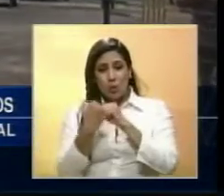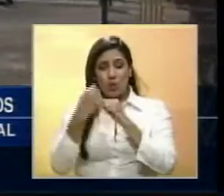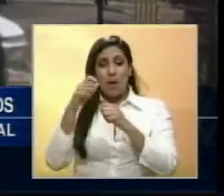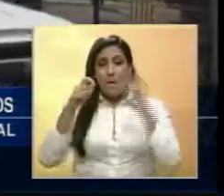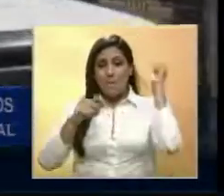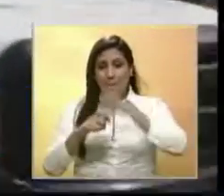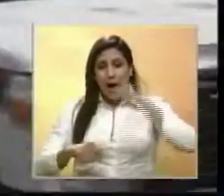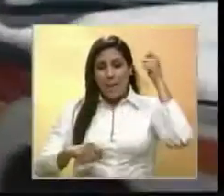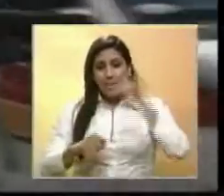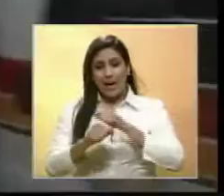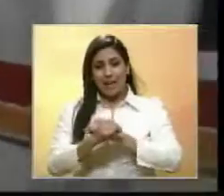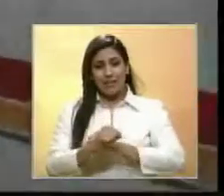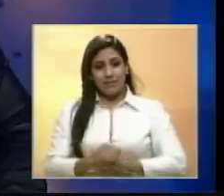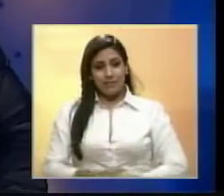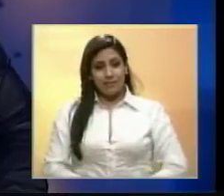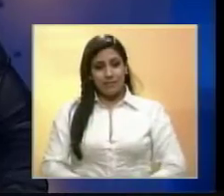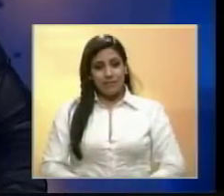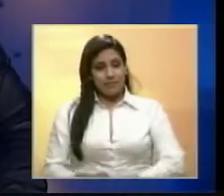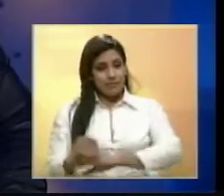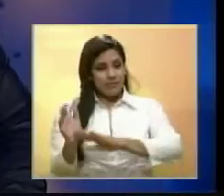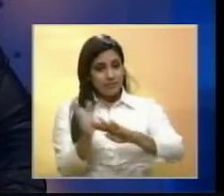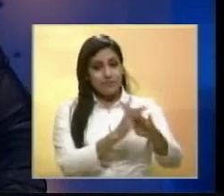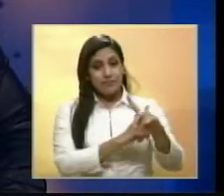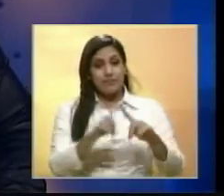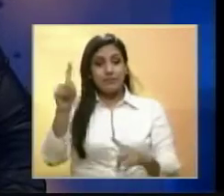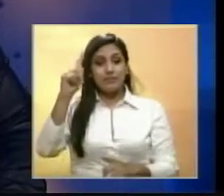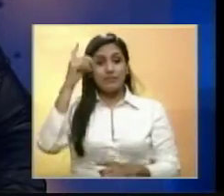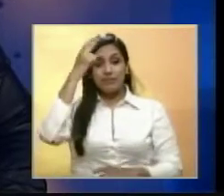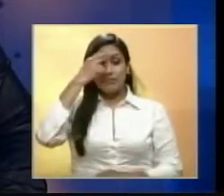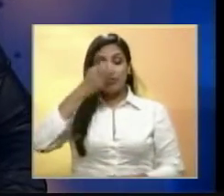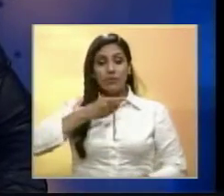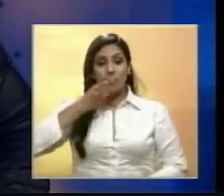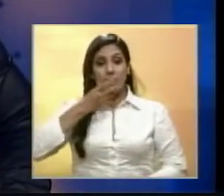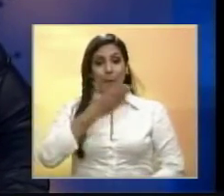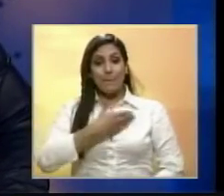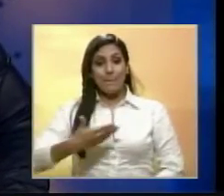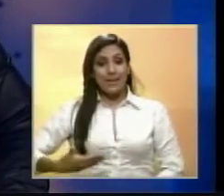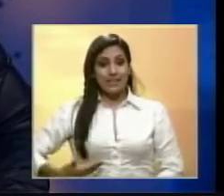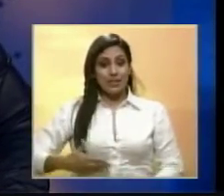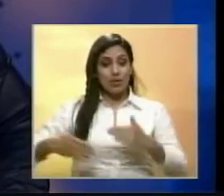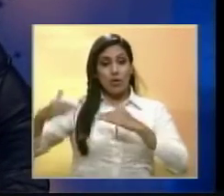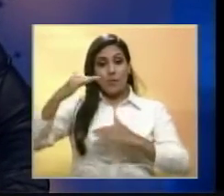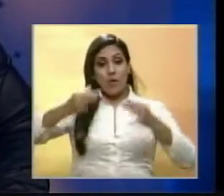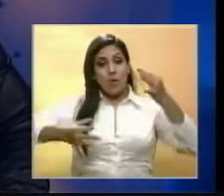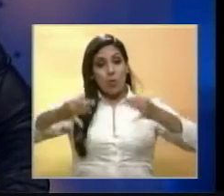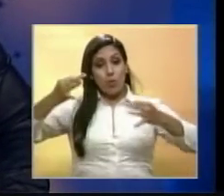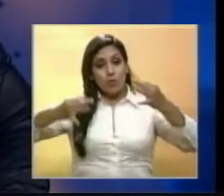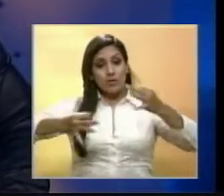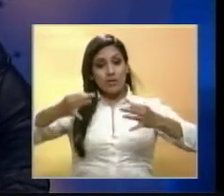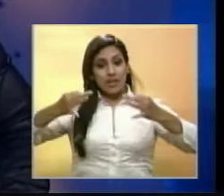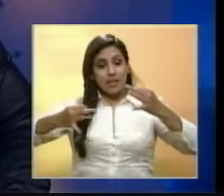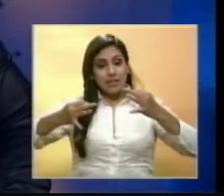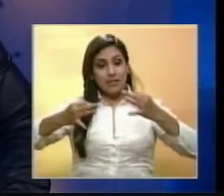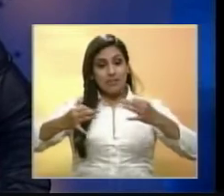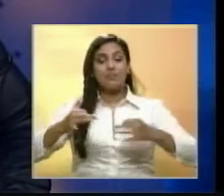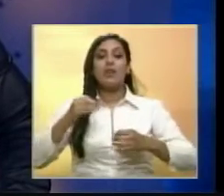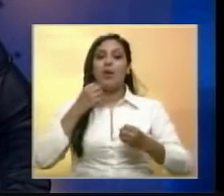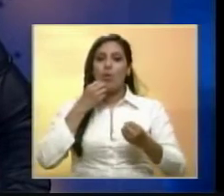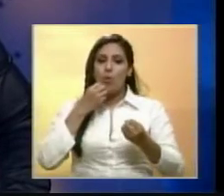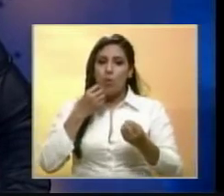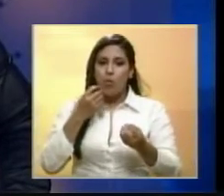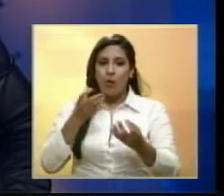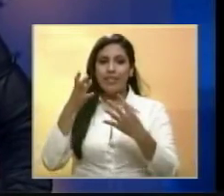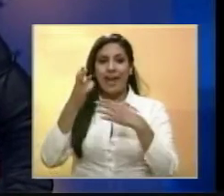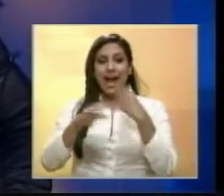objetos contundentes. En República Dominicana, el presidente de la Suprema Corte de Justicia, Mariano Germán Mejía, dispuso